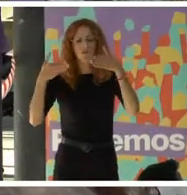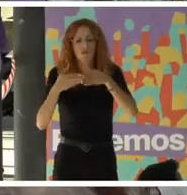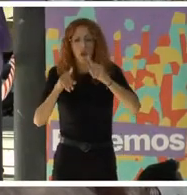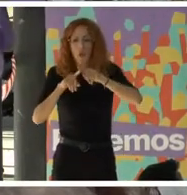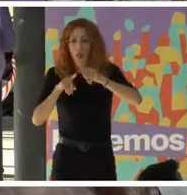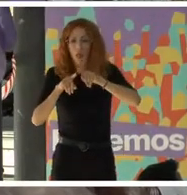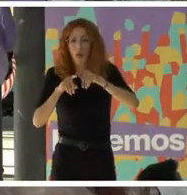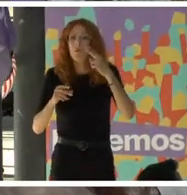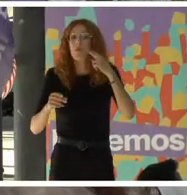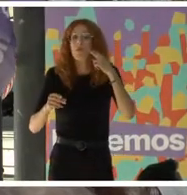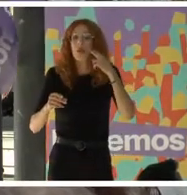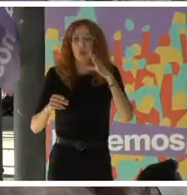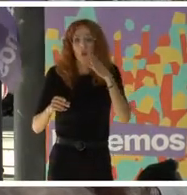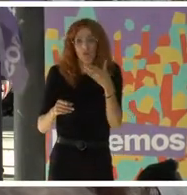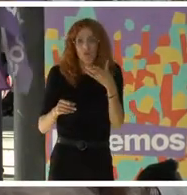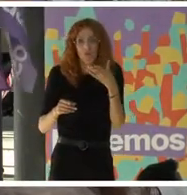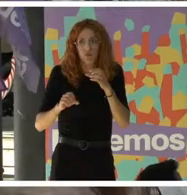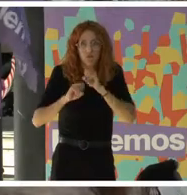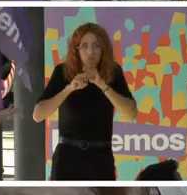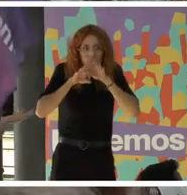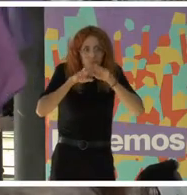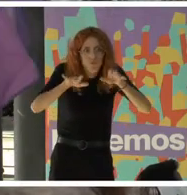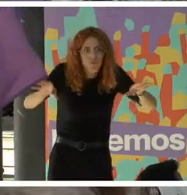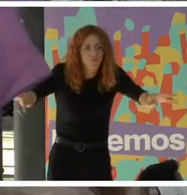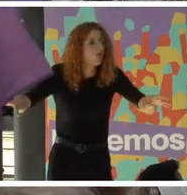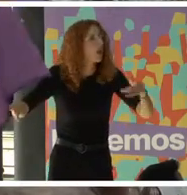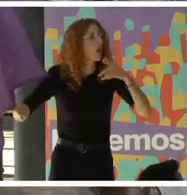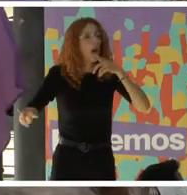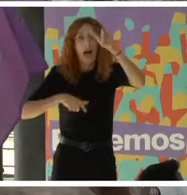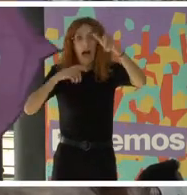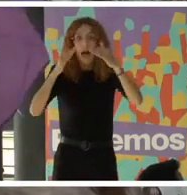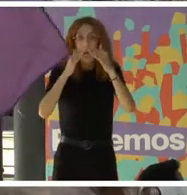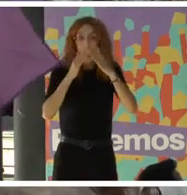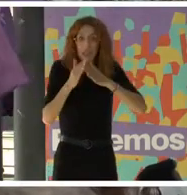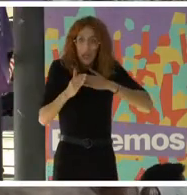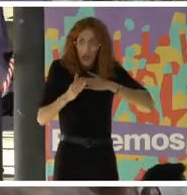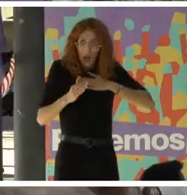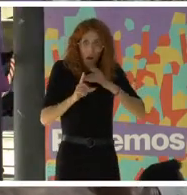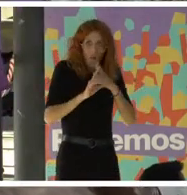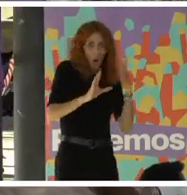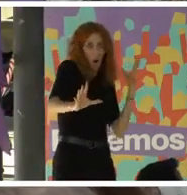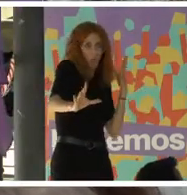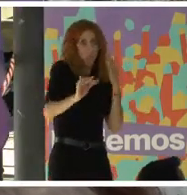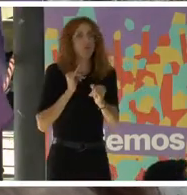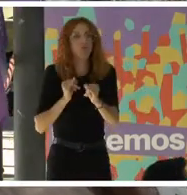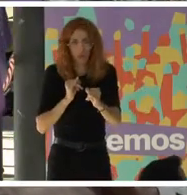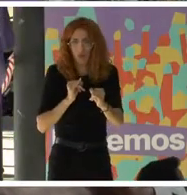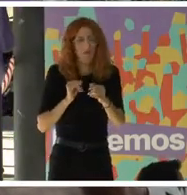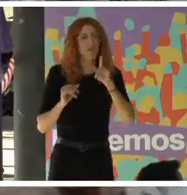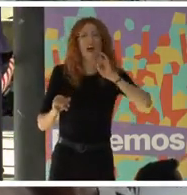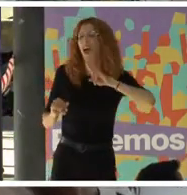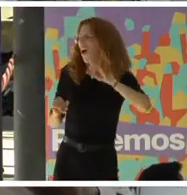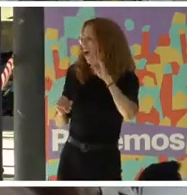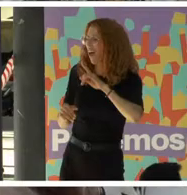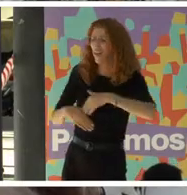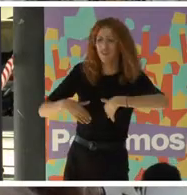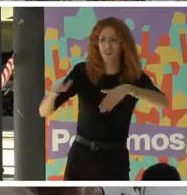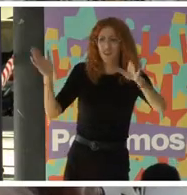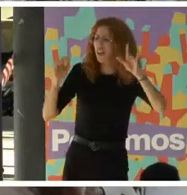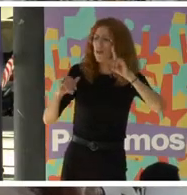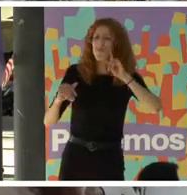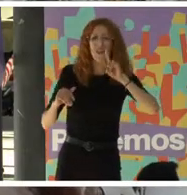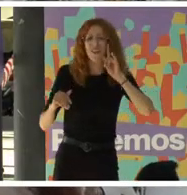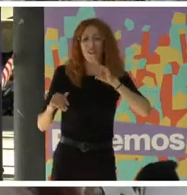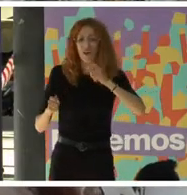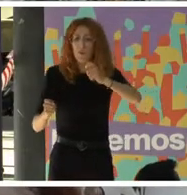extender el miedo sobre la ocupación, el miedo sobre que te van a entrar en casa cuando te vayas a hacer la compra. Una mentira, un bulo, es